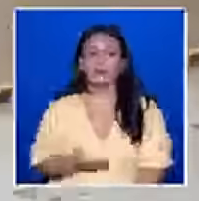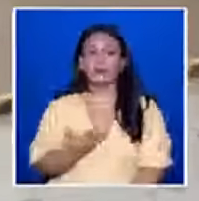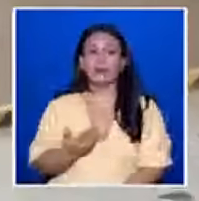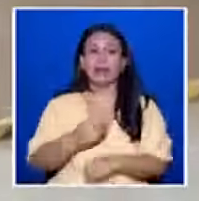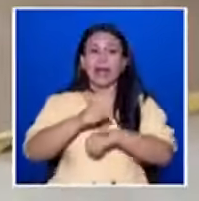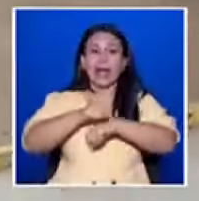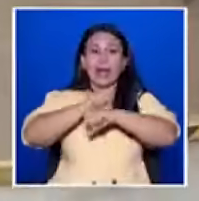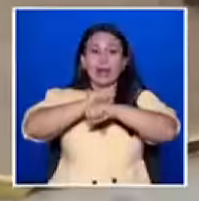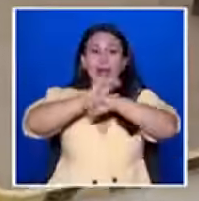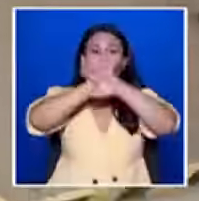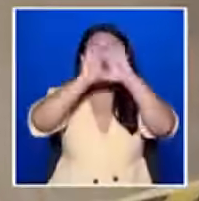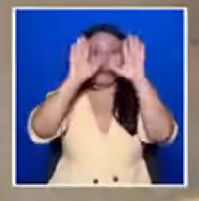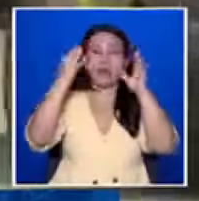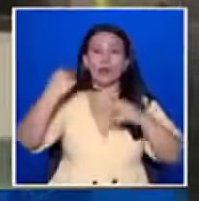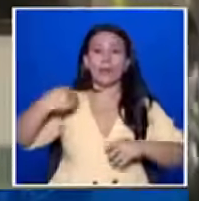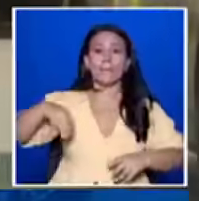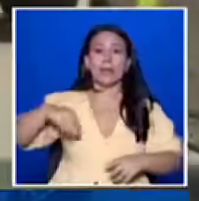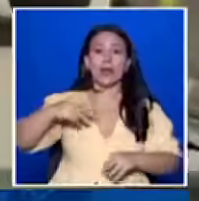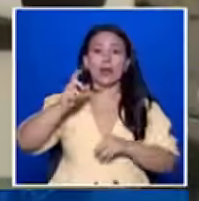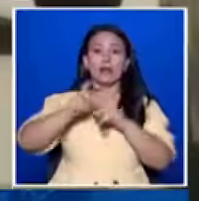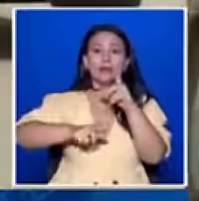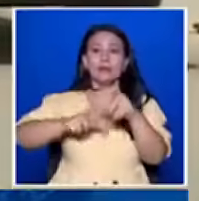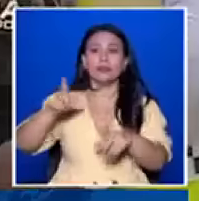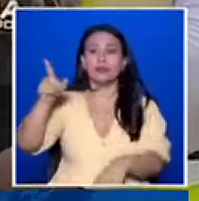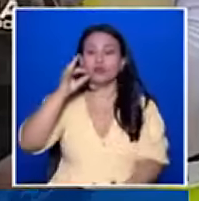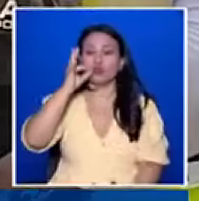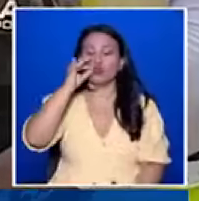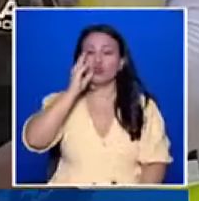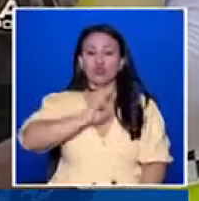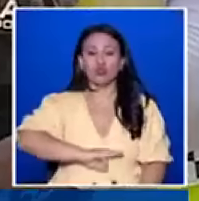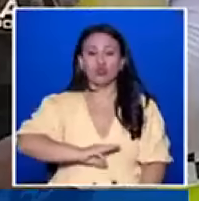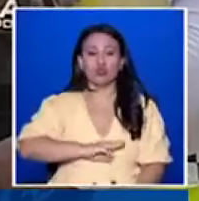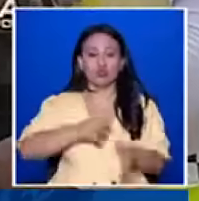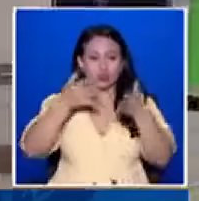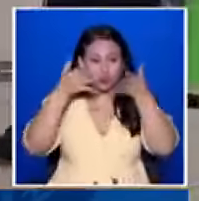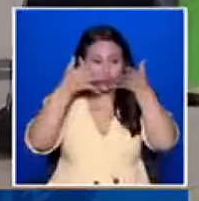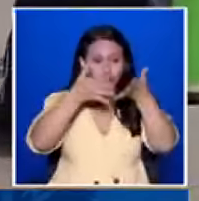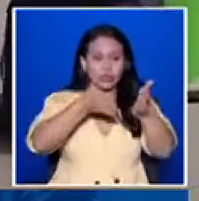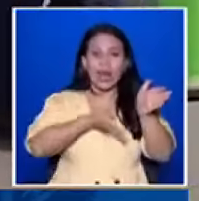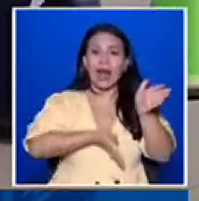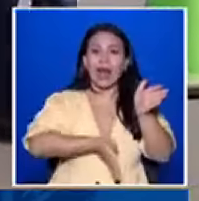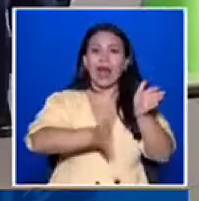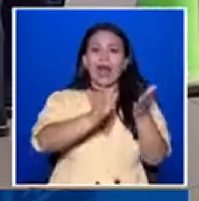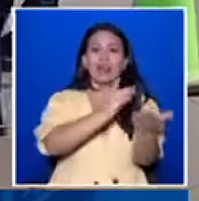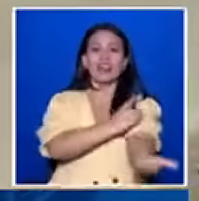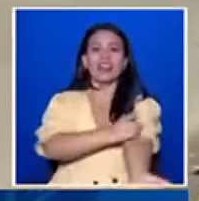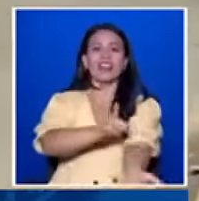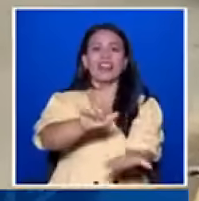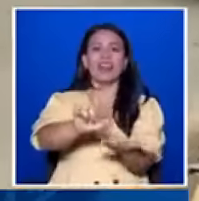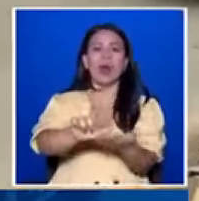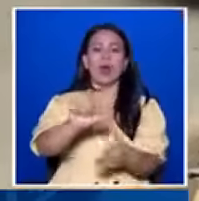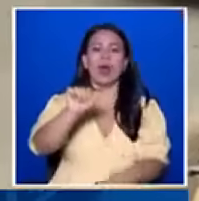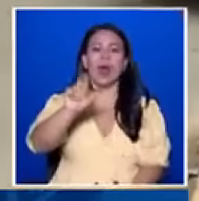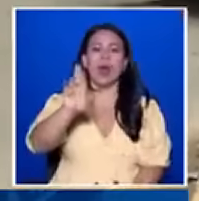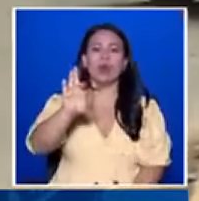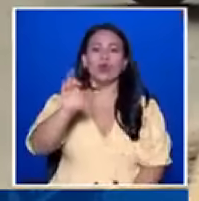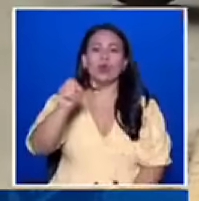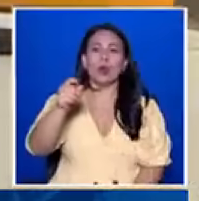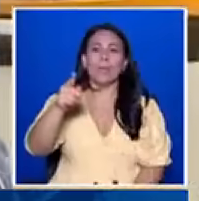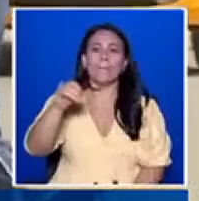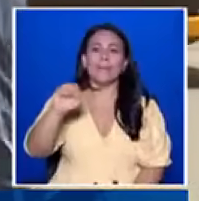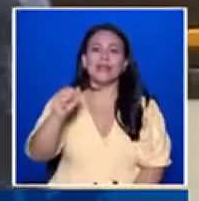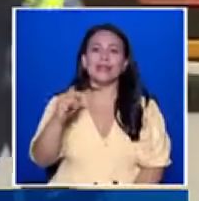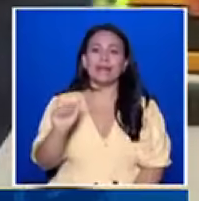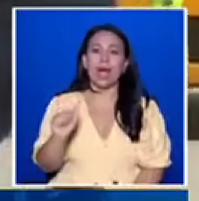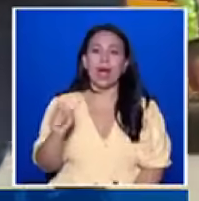Desde muy temprano este miércoles, los agentes de la ATM y policías se concentraron a lo largo de la vía Daule y de la autopista Narcisa de Jesús,